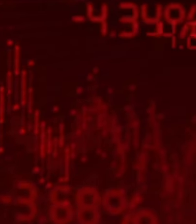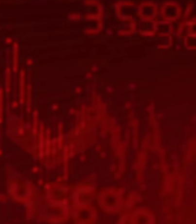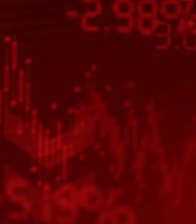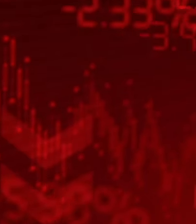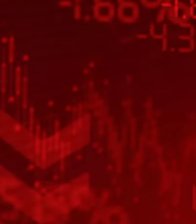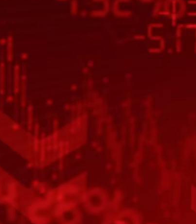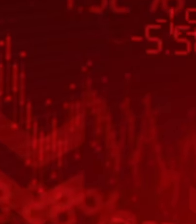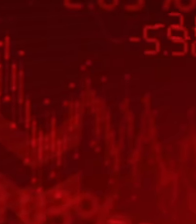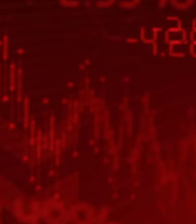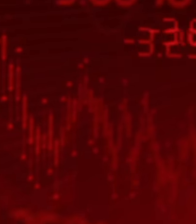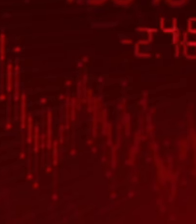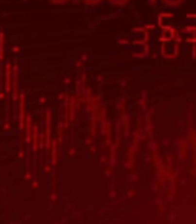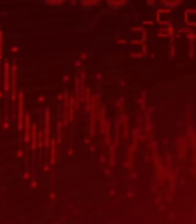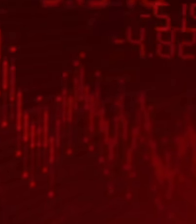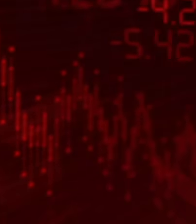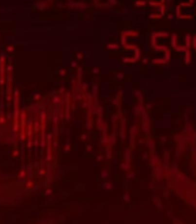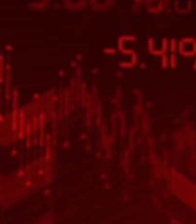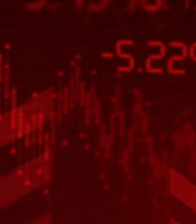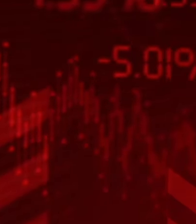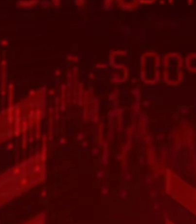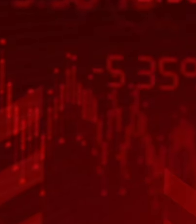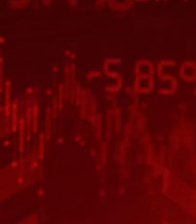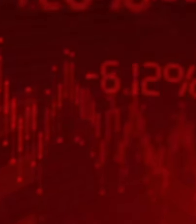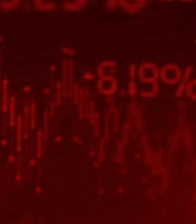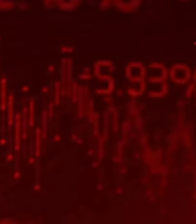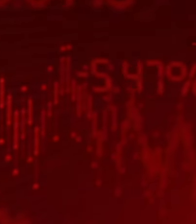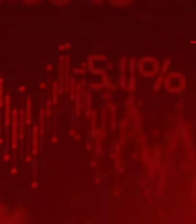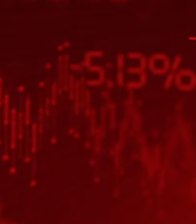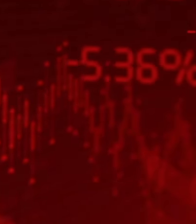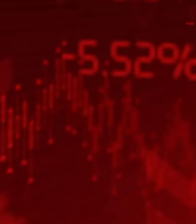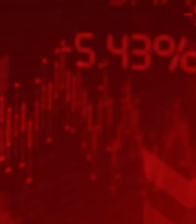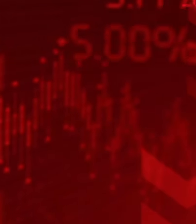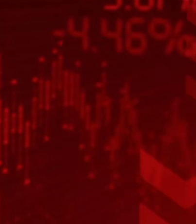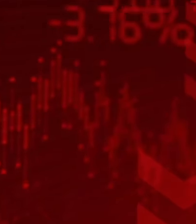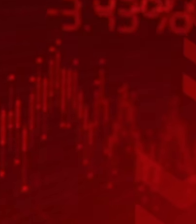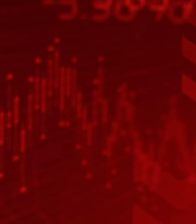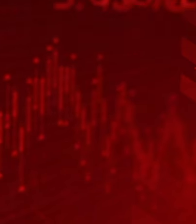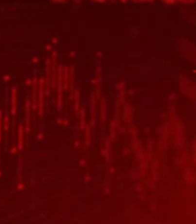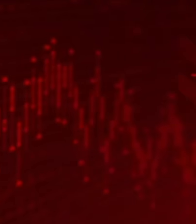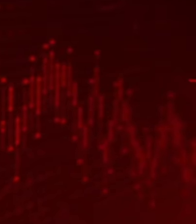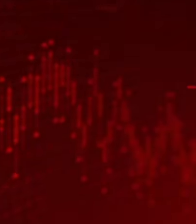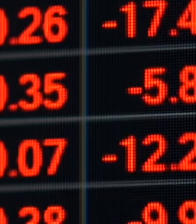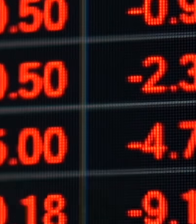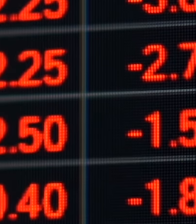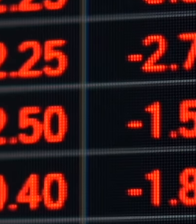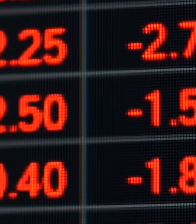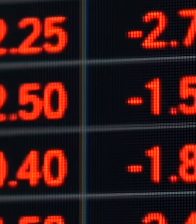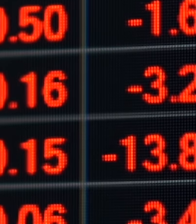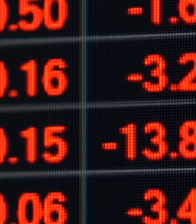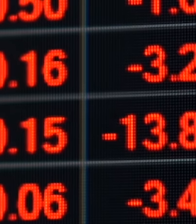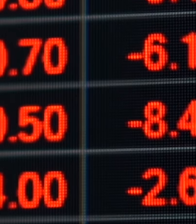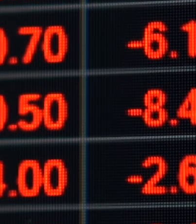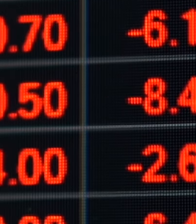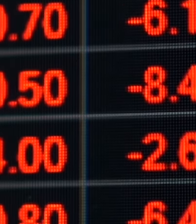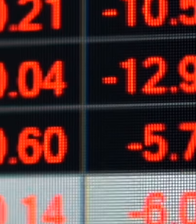De la noche a la mañana, el imperio virtual ha comenzado a derrumbarse. El desplome en las redes. Tras la destrucción